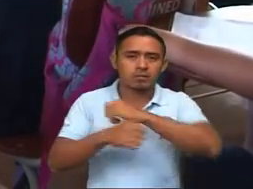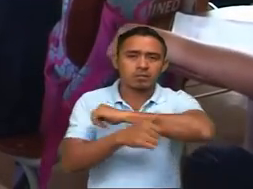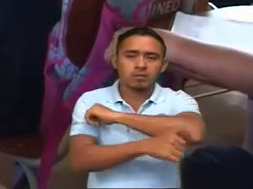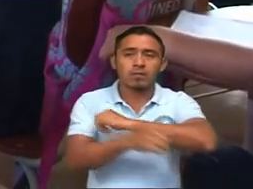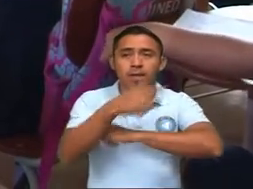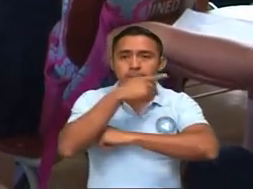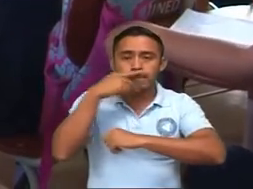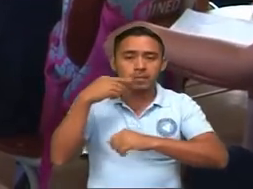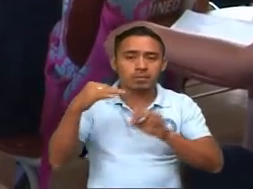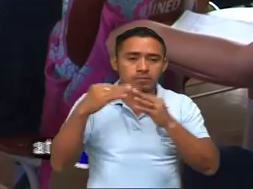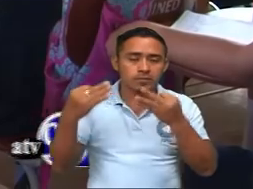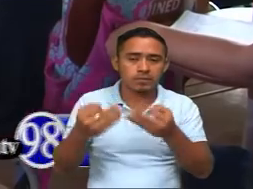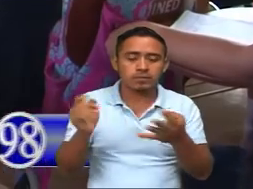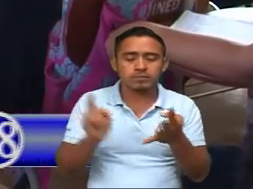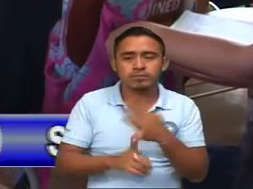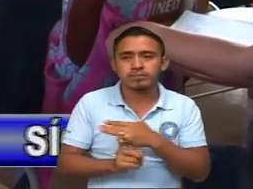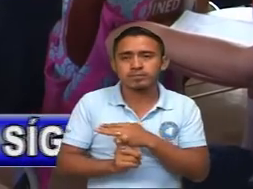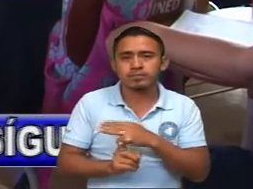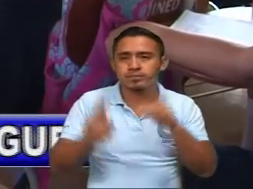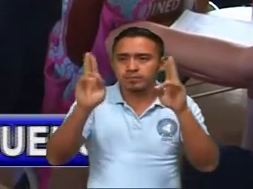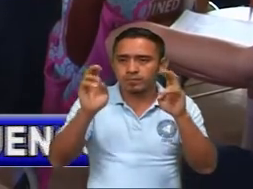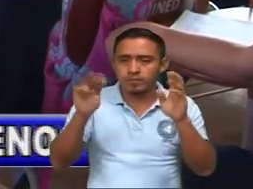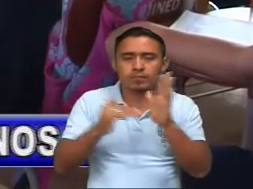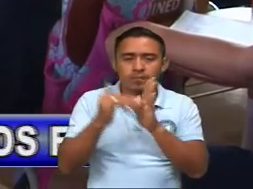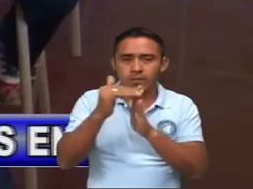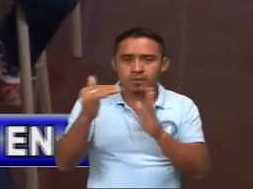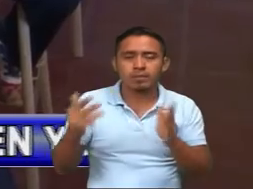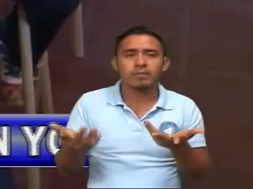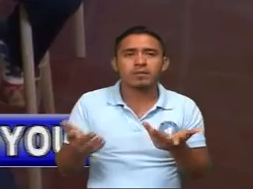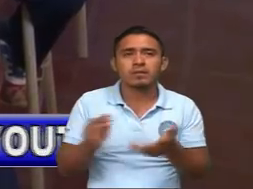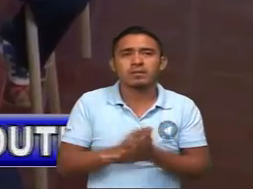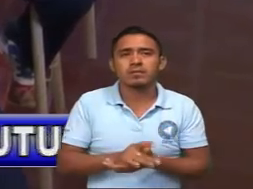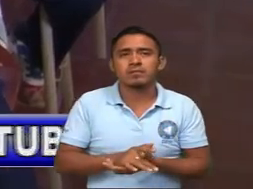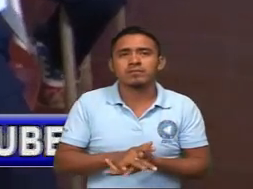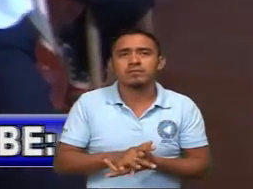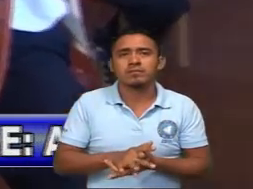padres de familia. Estamos hablando en matemática de la aplicación de